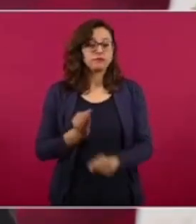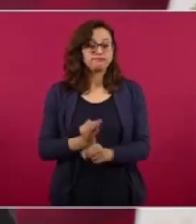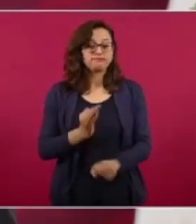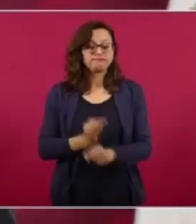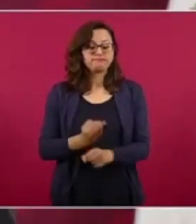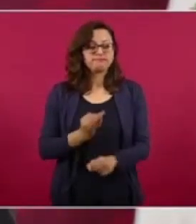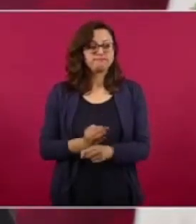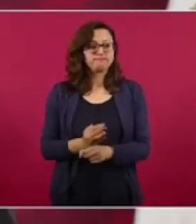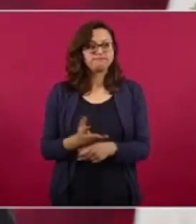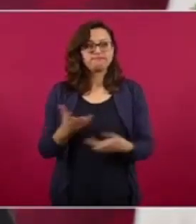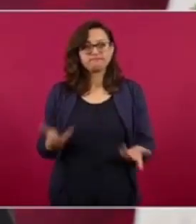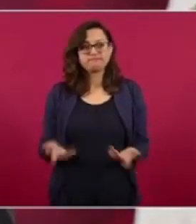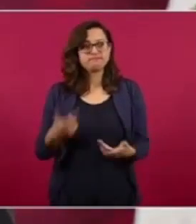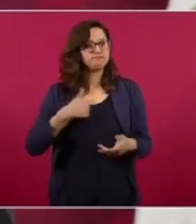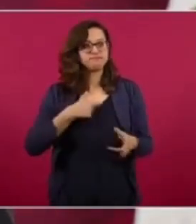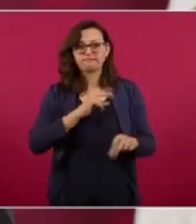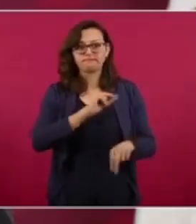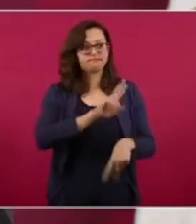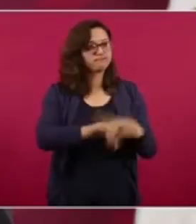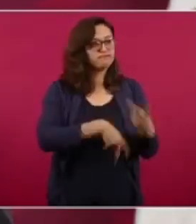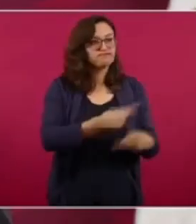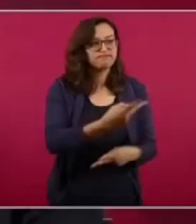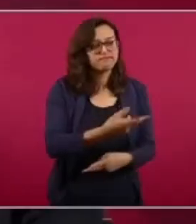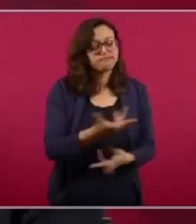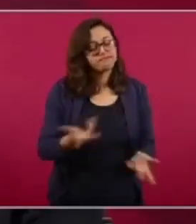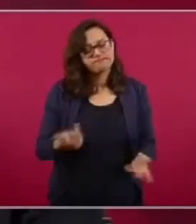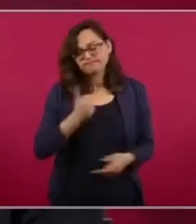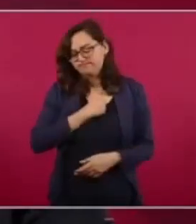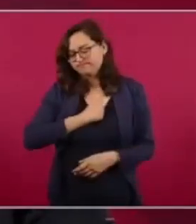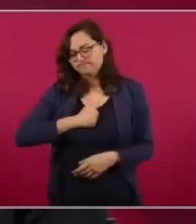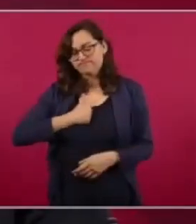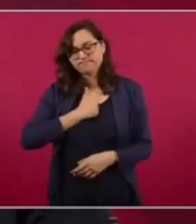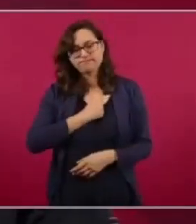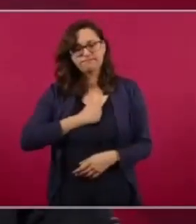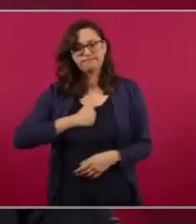esta situación, lo entiendo, lo comprendo,